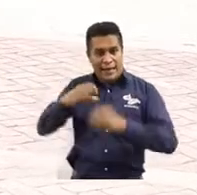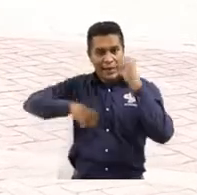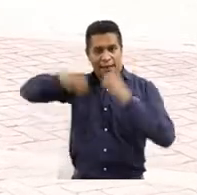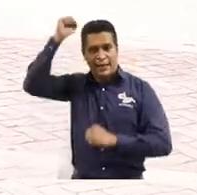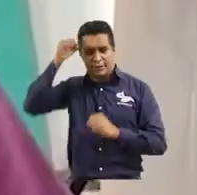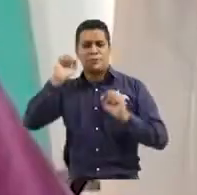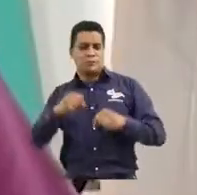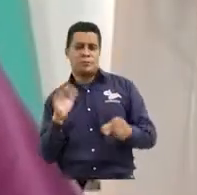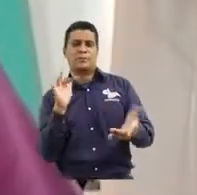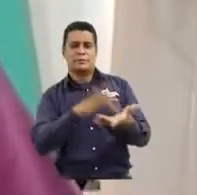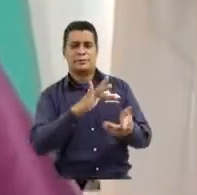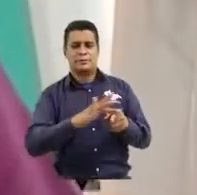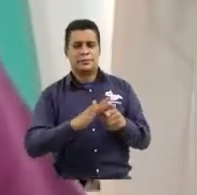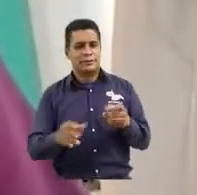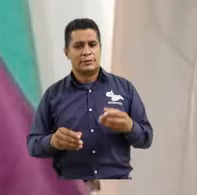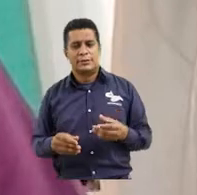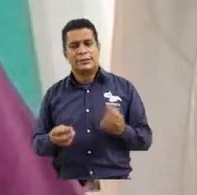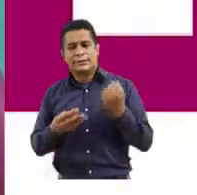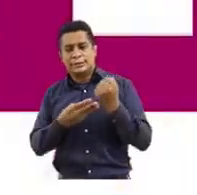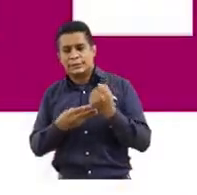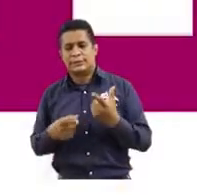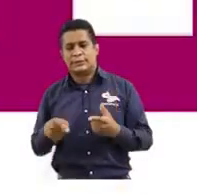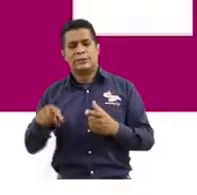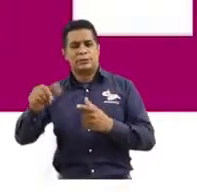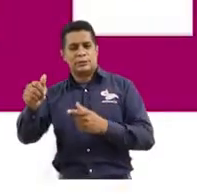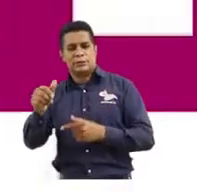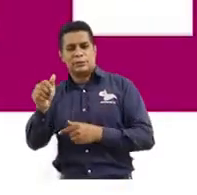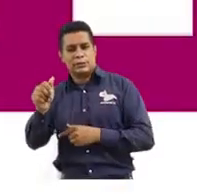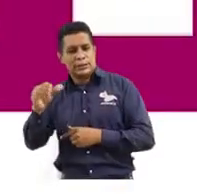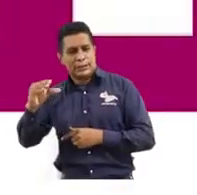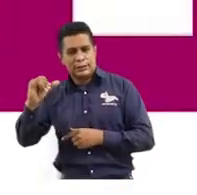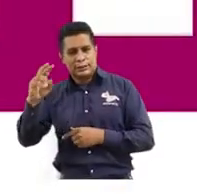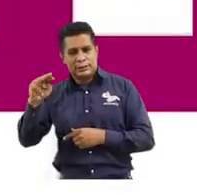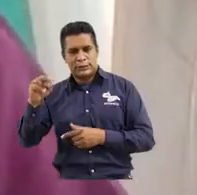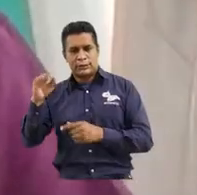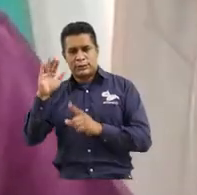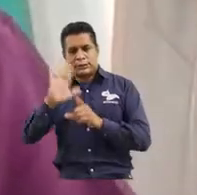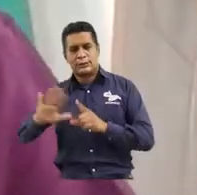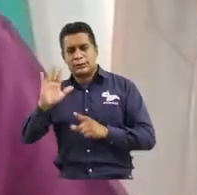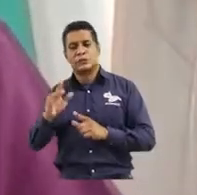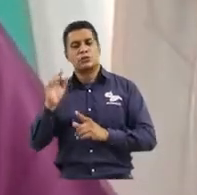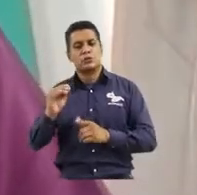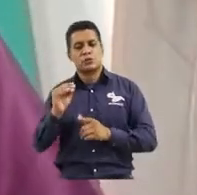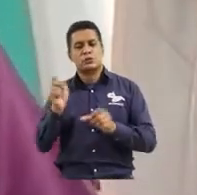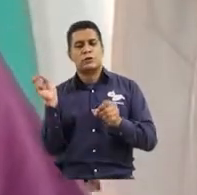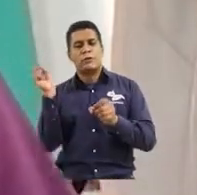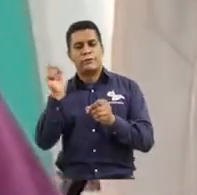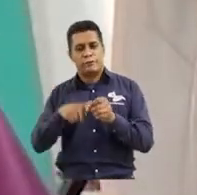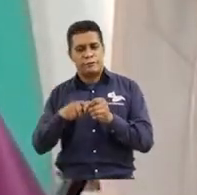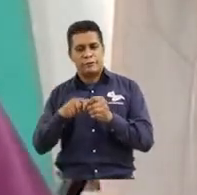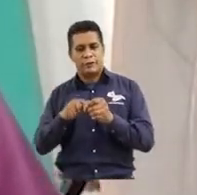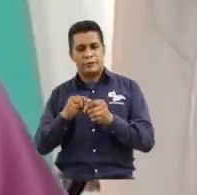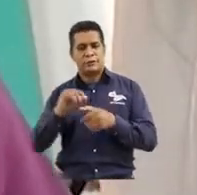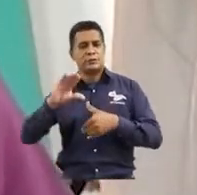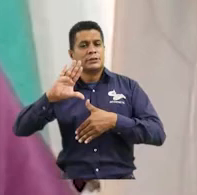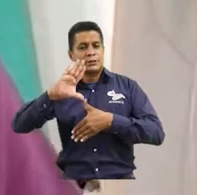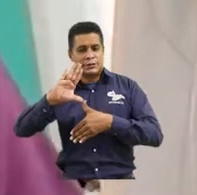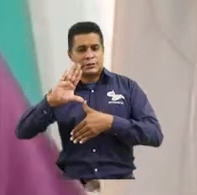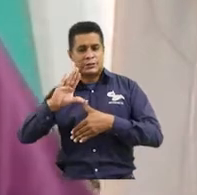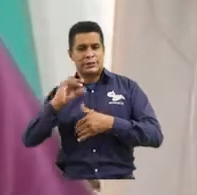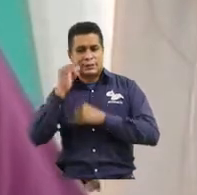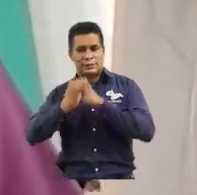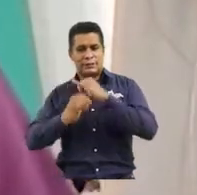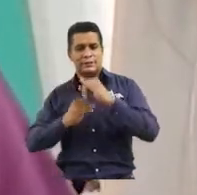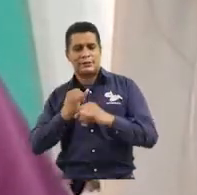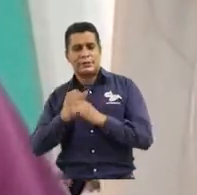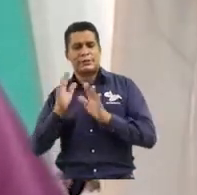ganó la pasantía. SENA, en colaboración con FIACINE, que es la Federación Iberoamericana de Academias de Artes